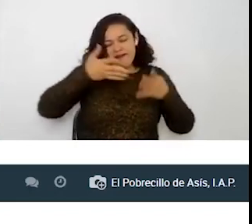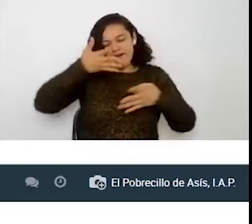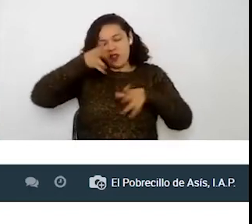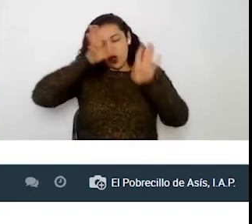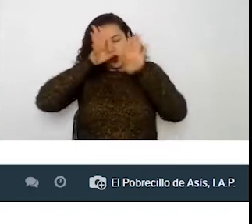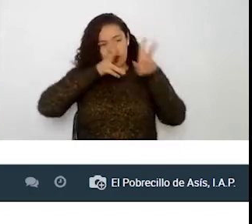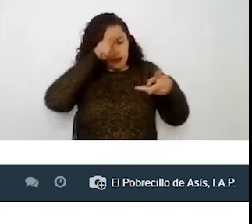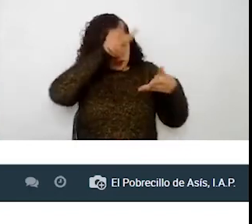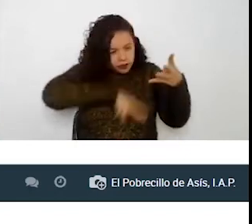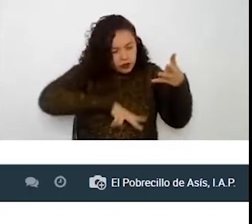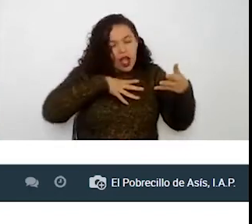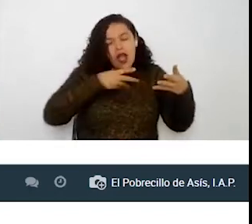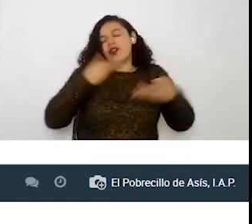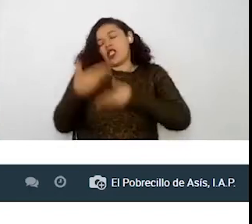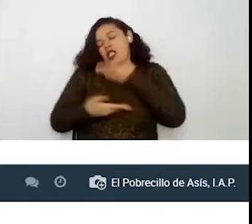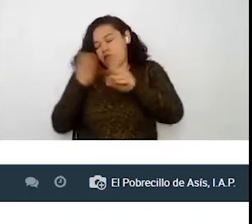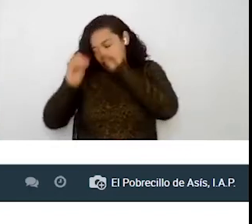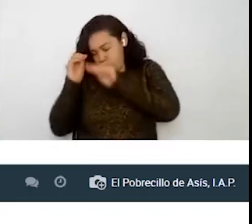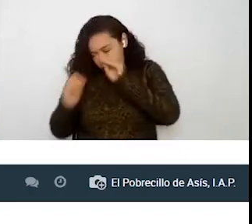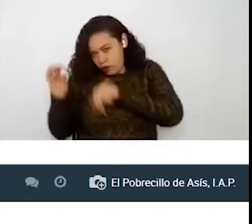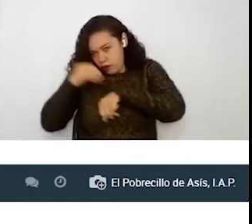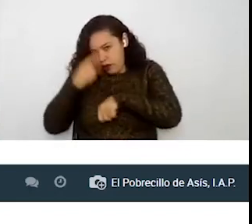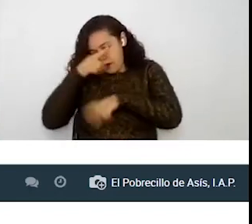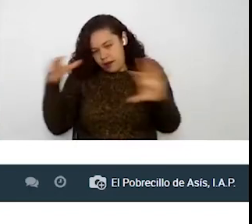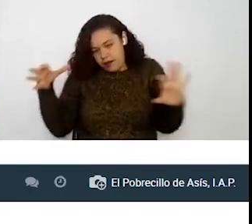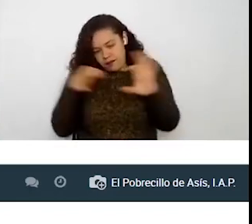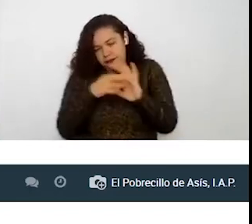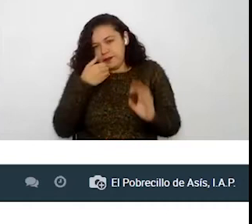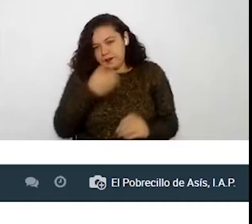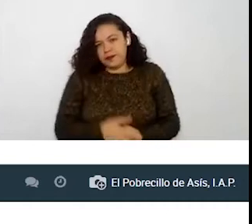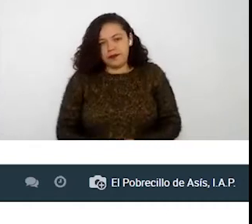cargar la cantidad de servicios que van a dar por mes